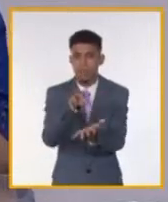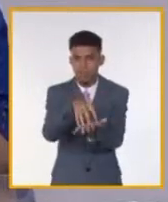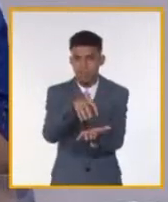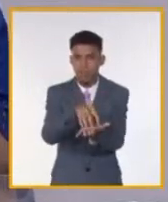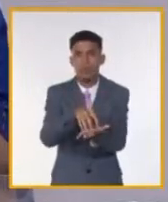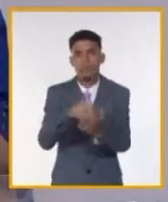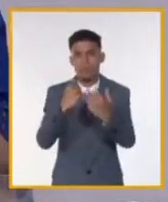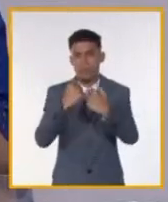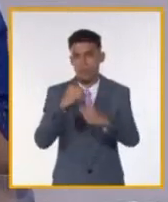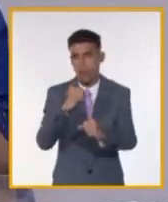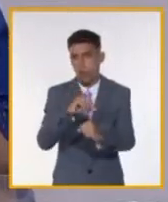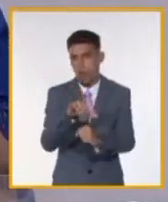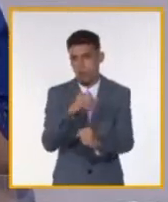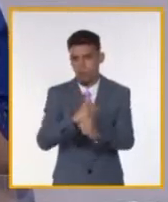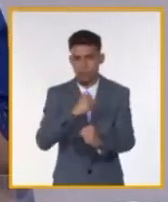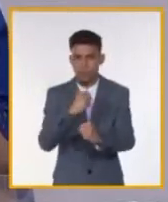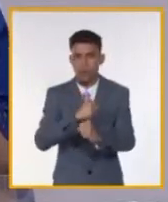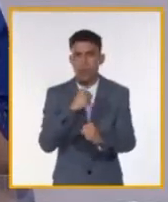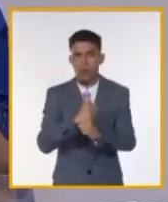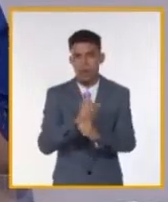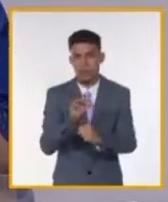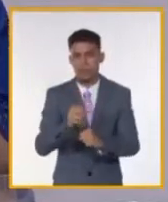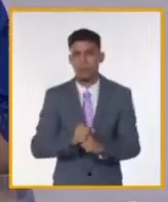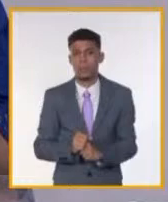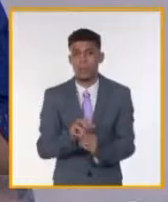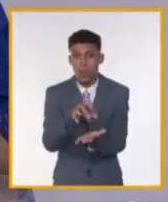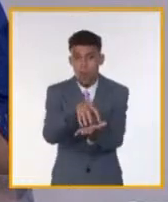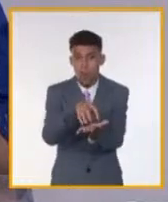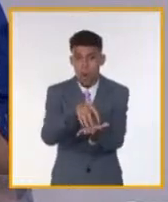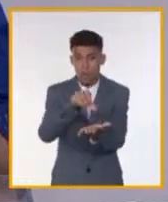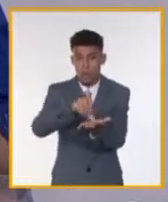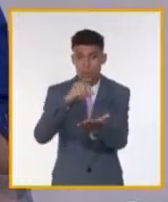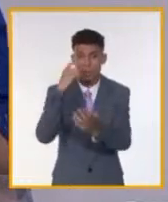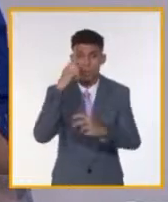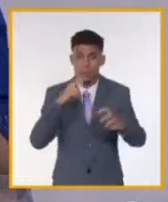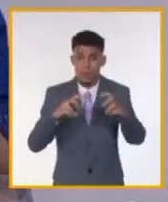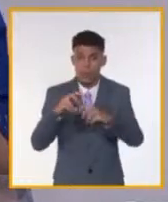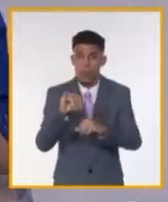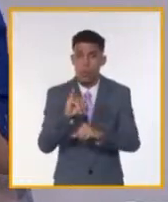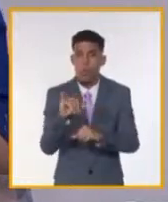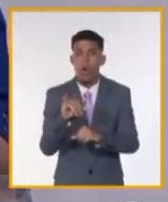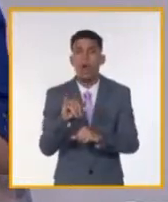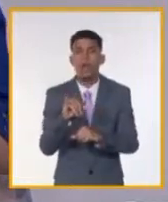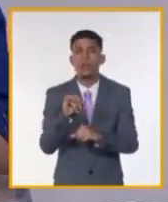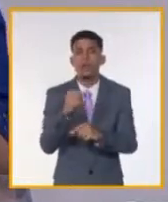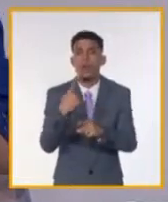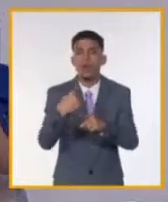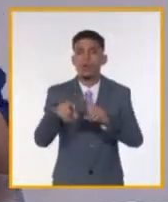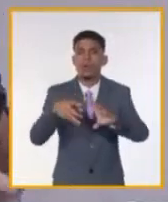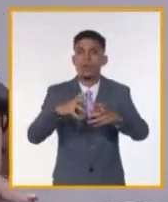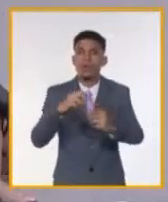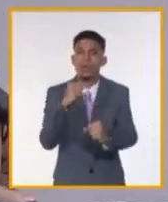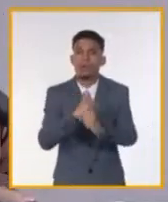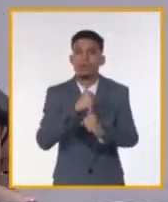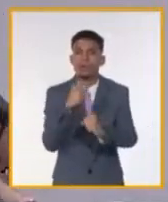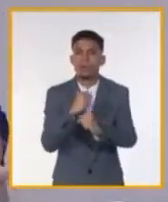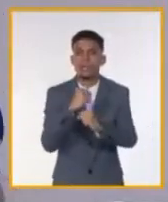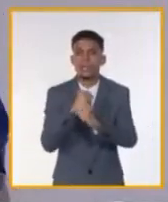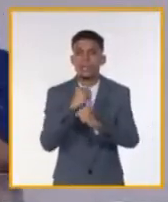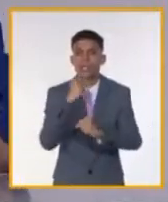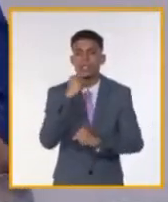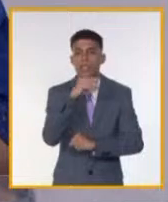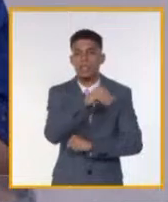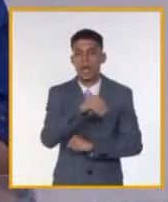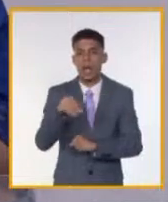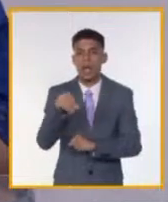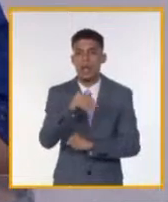línea. Podemos decir hoy que el CIPIN implementó la iodación de la sal en la salina de Guantánamo a través de un programa que tuvimos